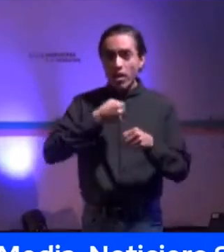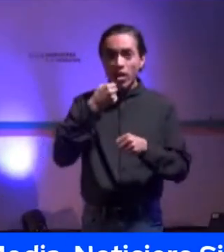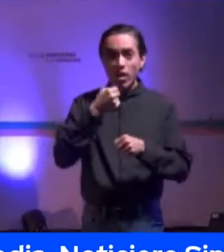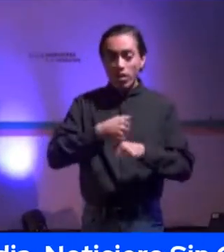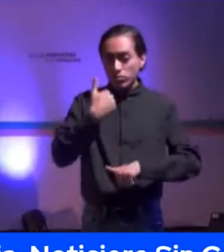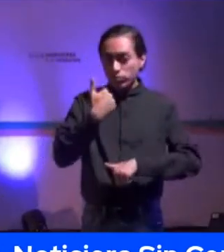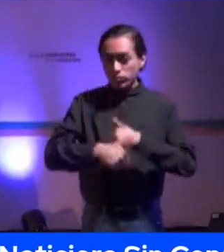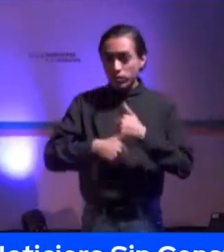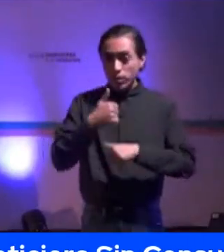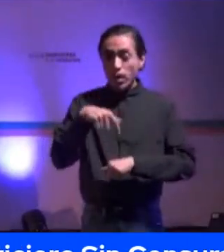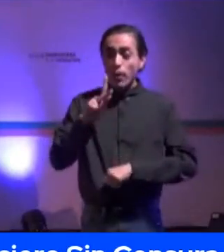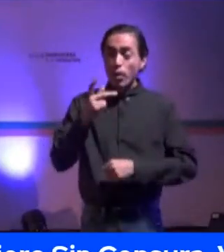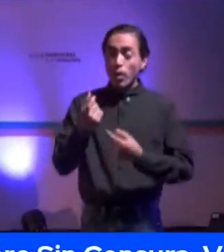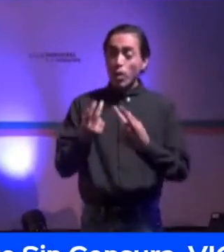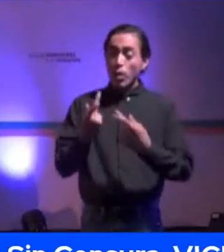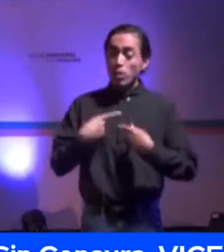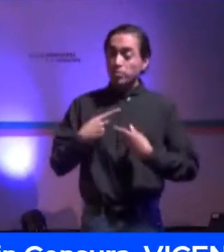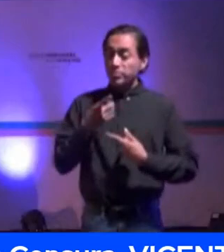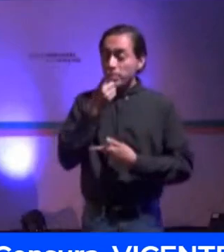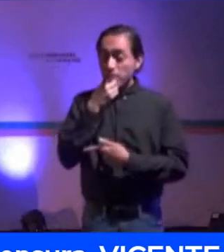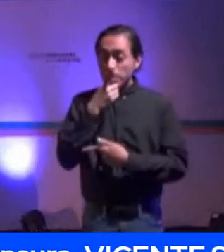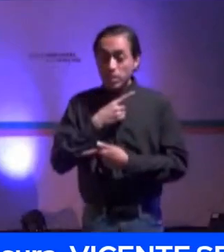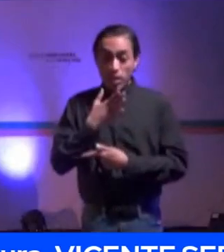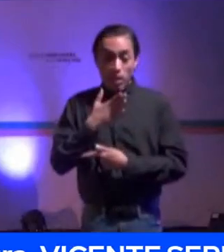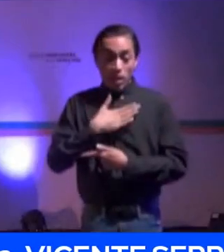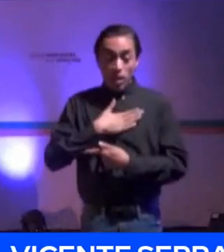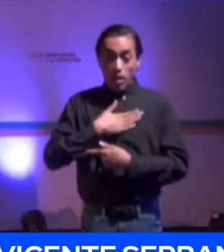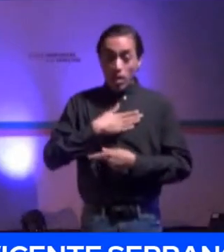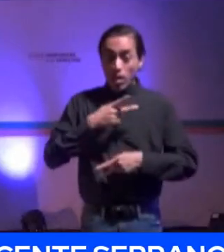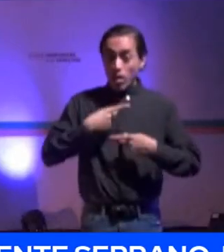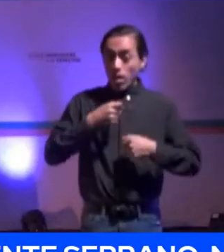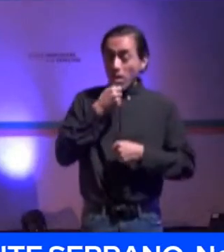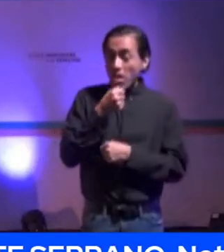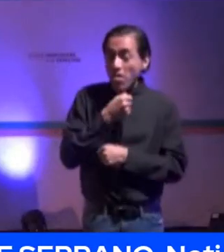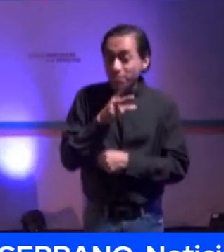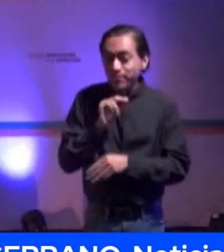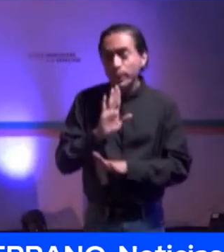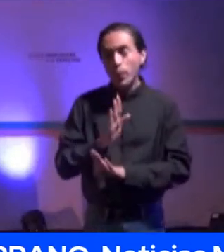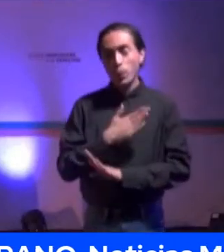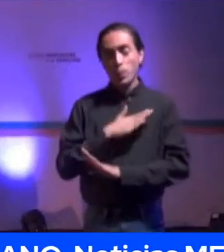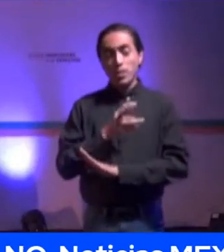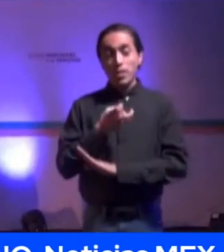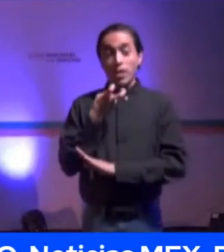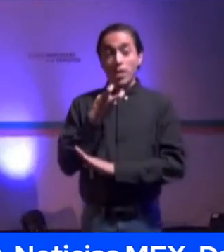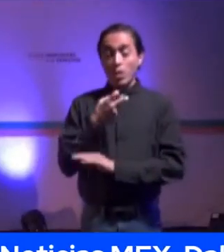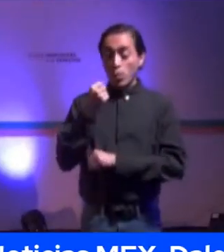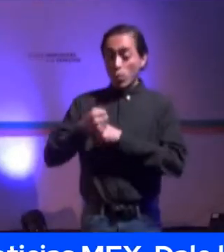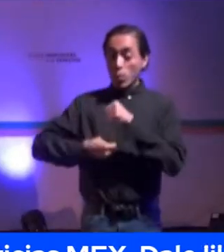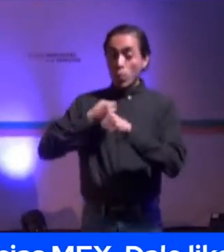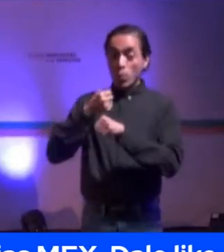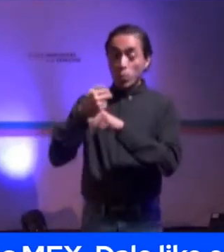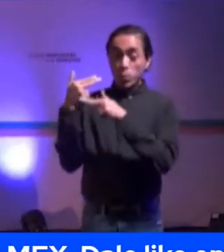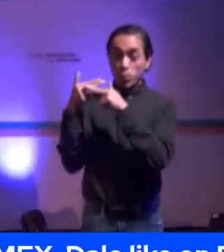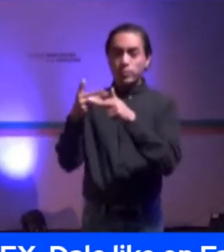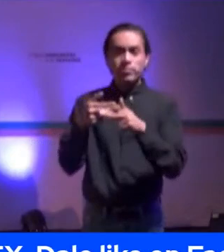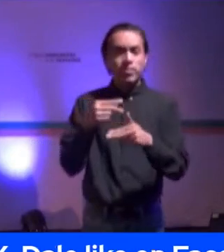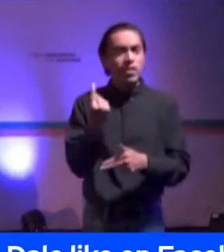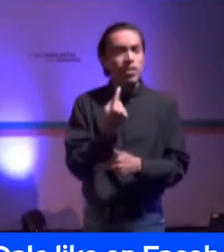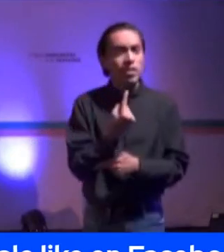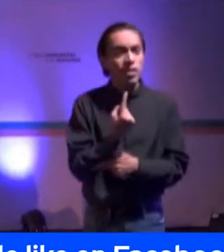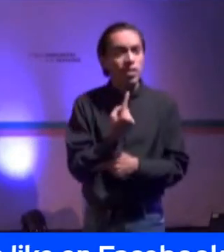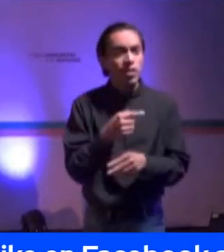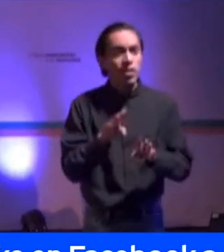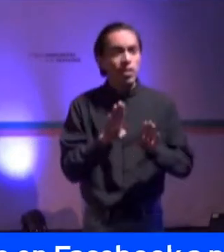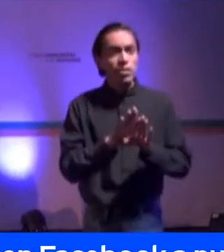no soy periodista algunos, no funcionan. Porque se... ¿Qué? ¿Qué?